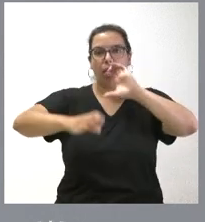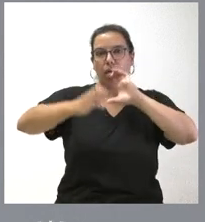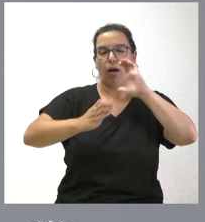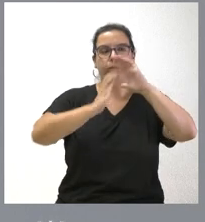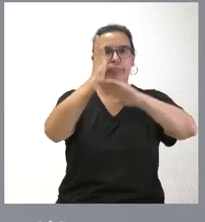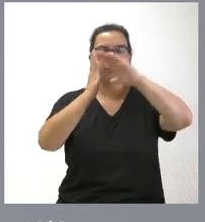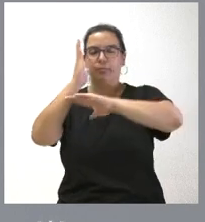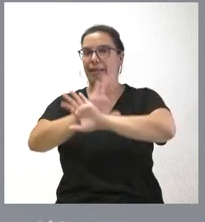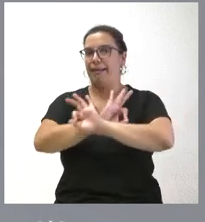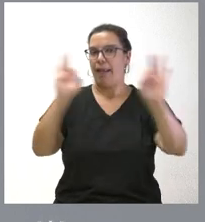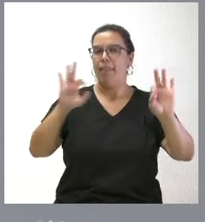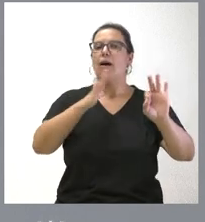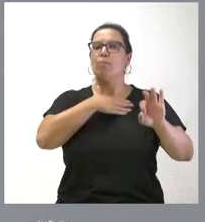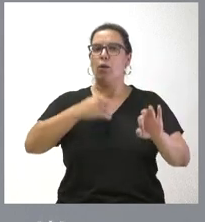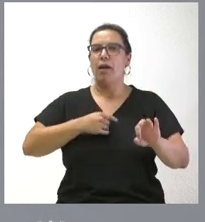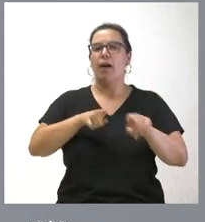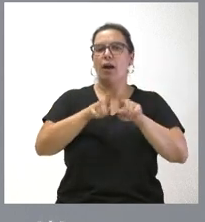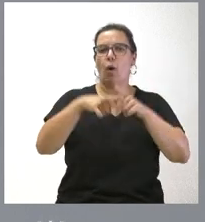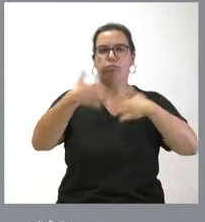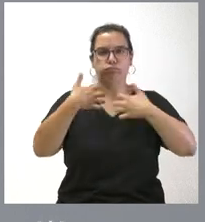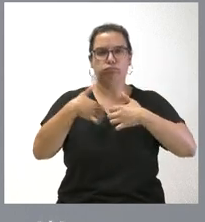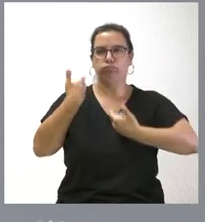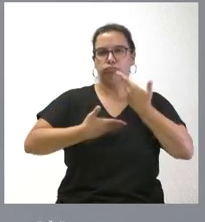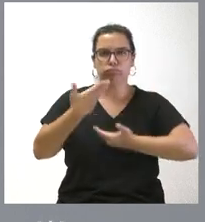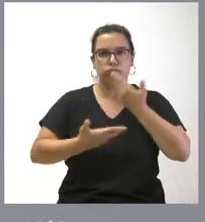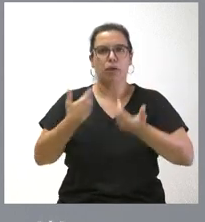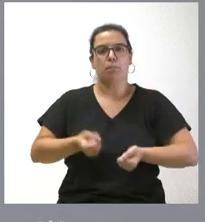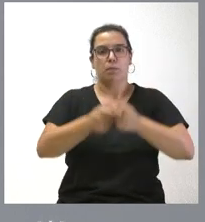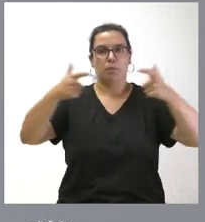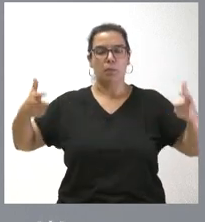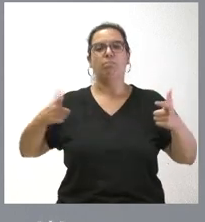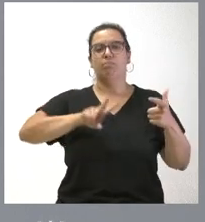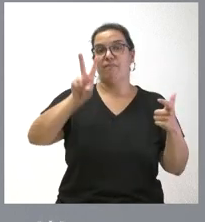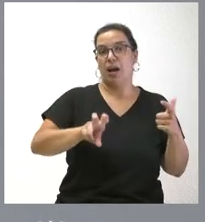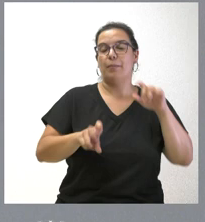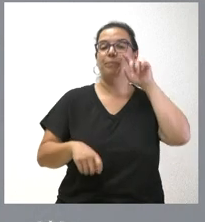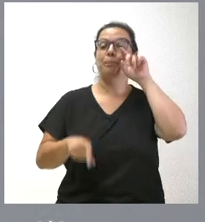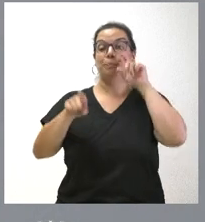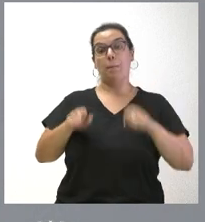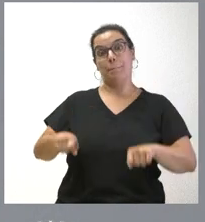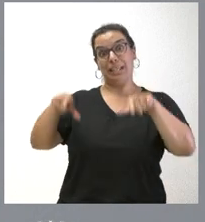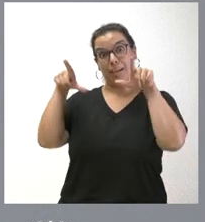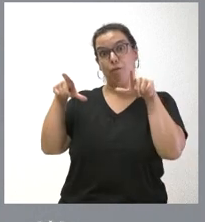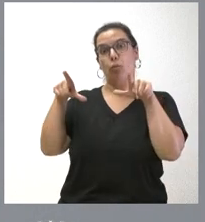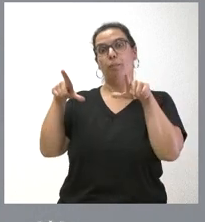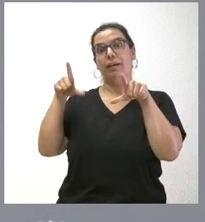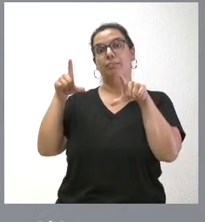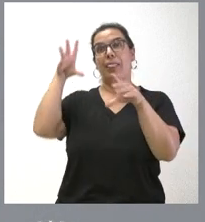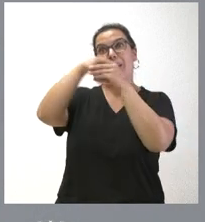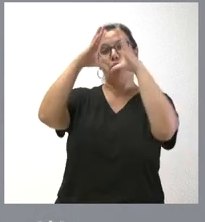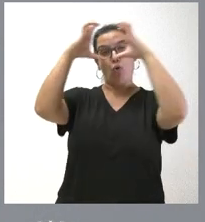negativamente y por tanto pueda soportar este incremento en el número de usuarios esta plataforma que se aloja en la nube